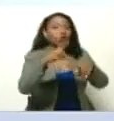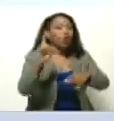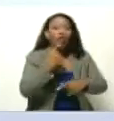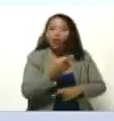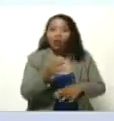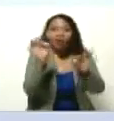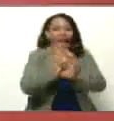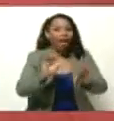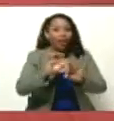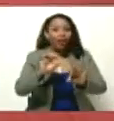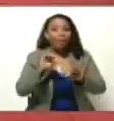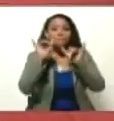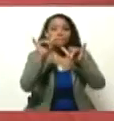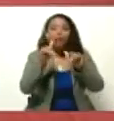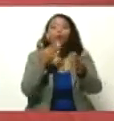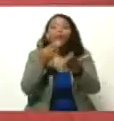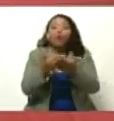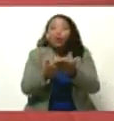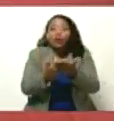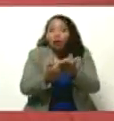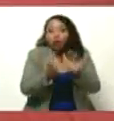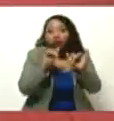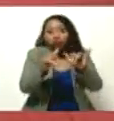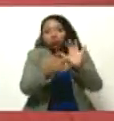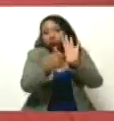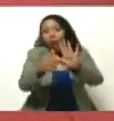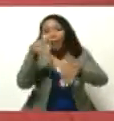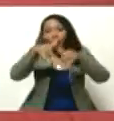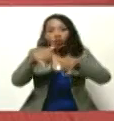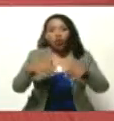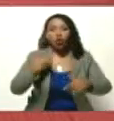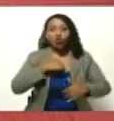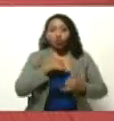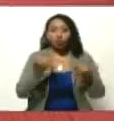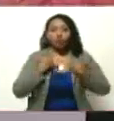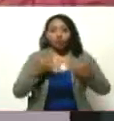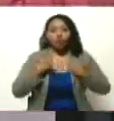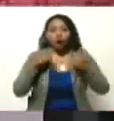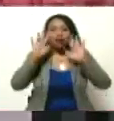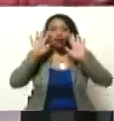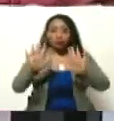nuestra. Y así es nuestra posición.